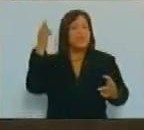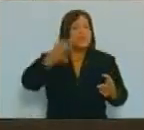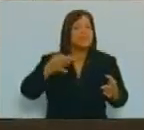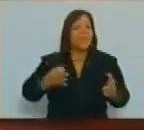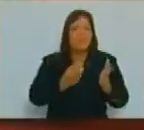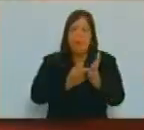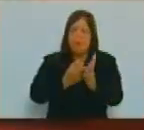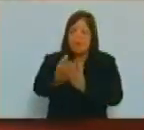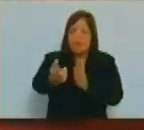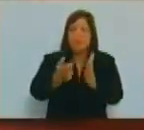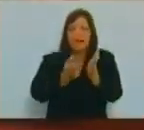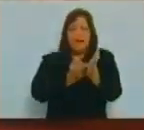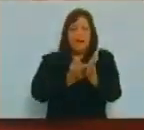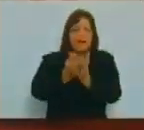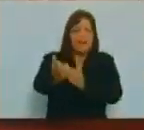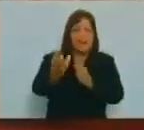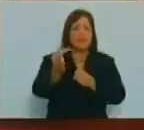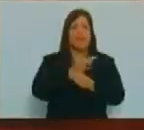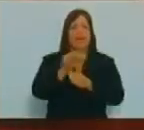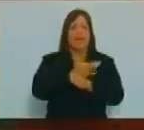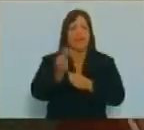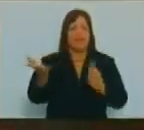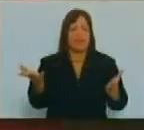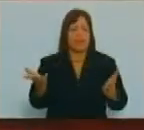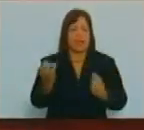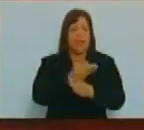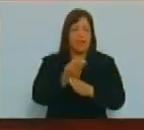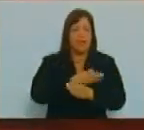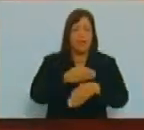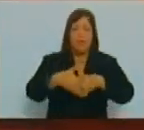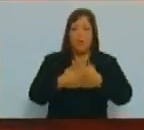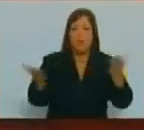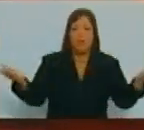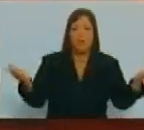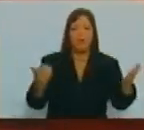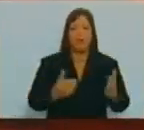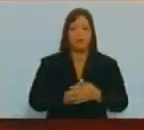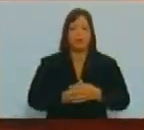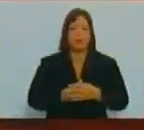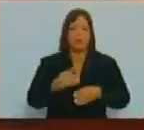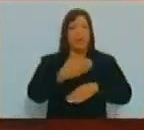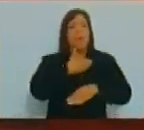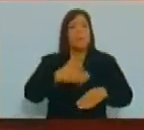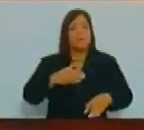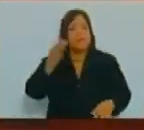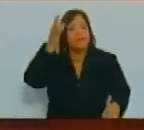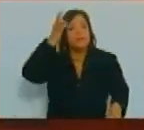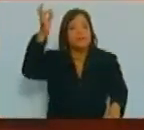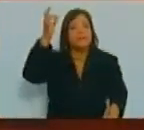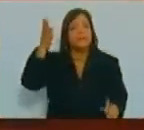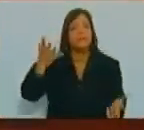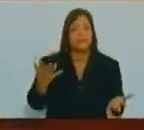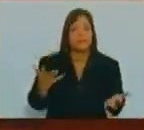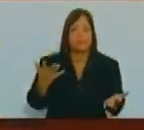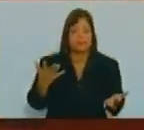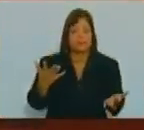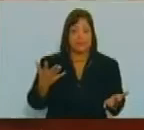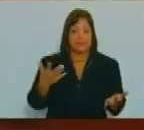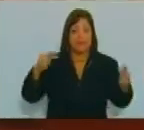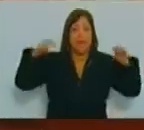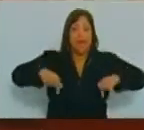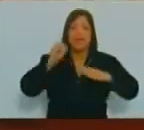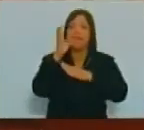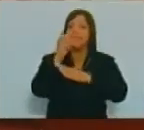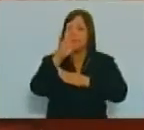eficiencia en la administración pública el presidente muy exigente y aquí está esta